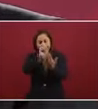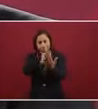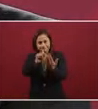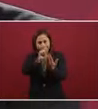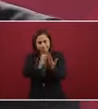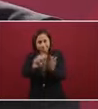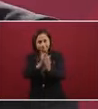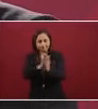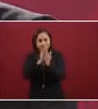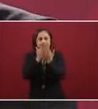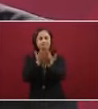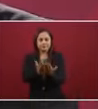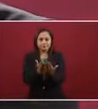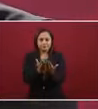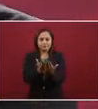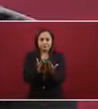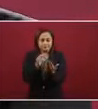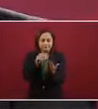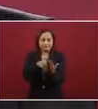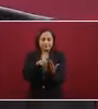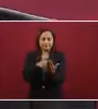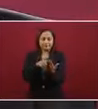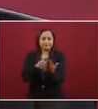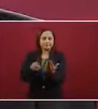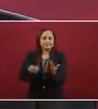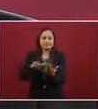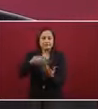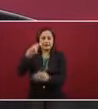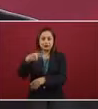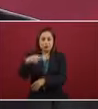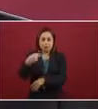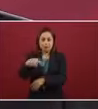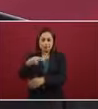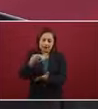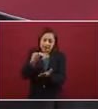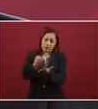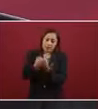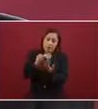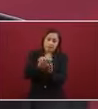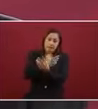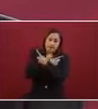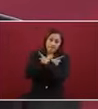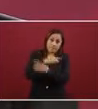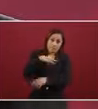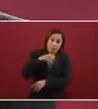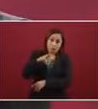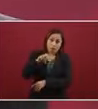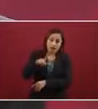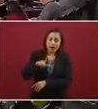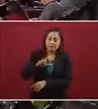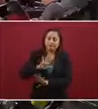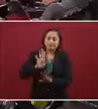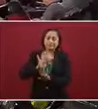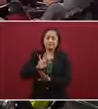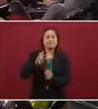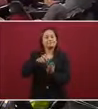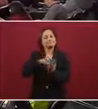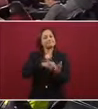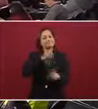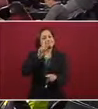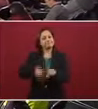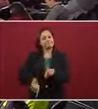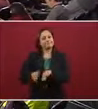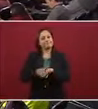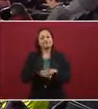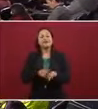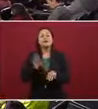que ya no se va a llamar Economía Moral, porque hay un libro que se